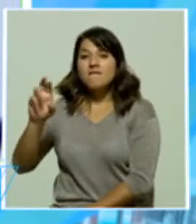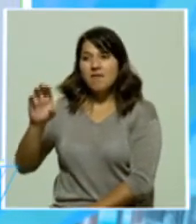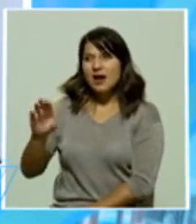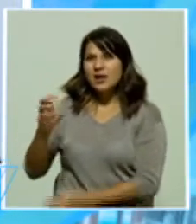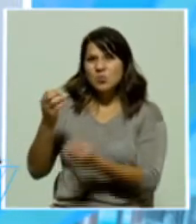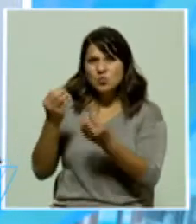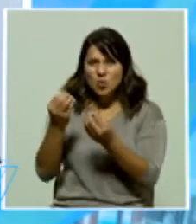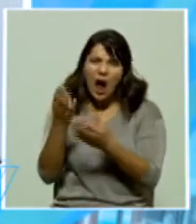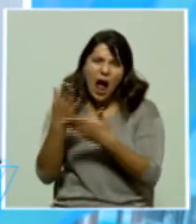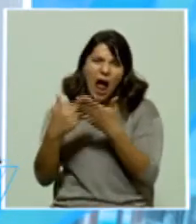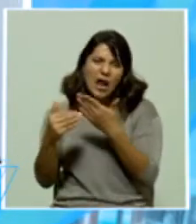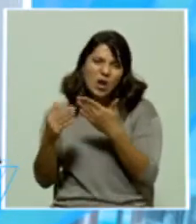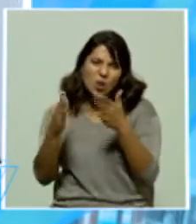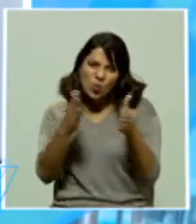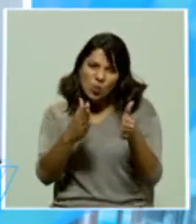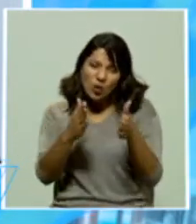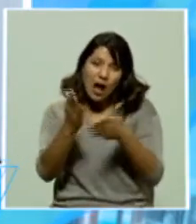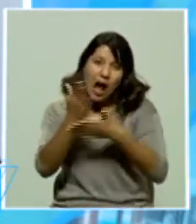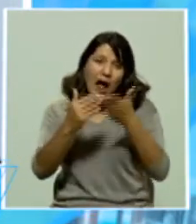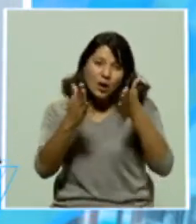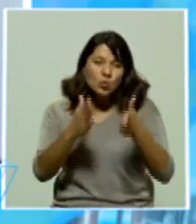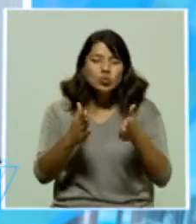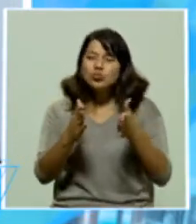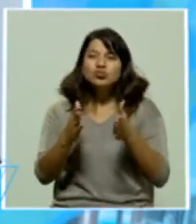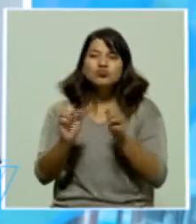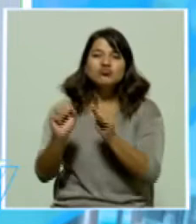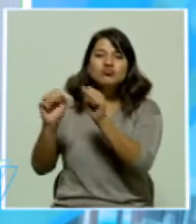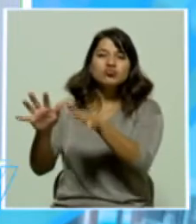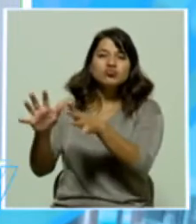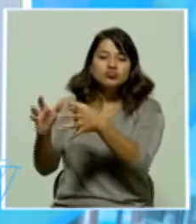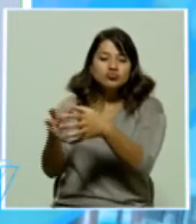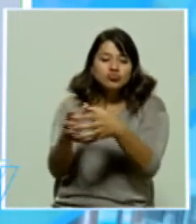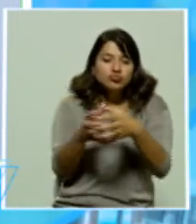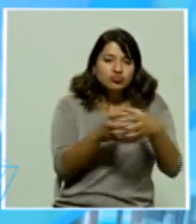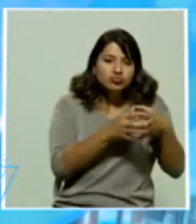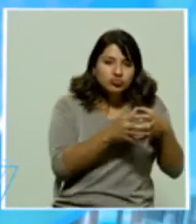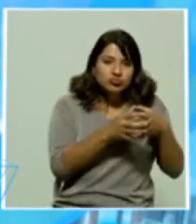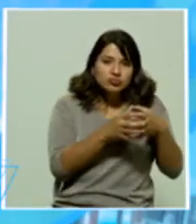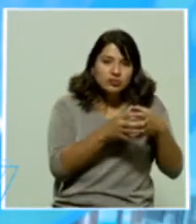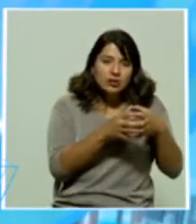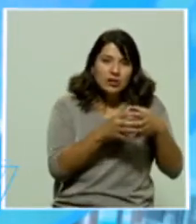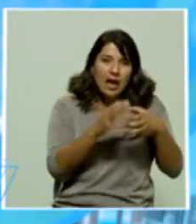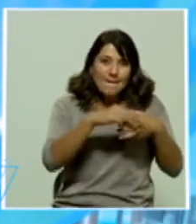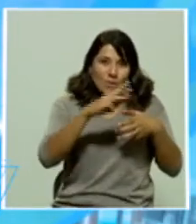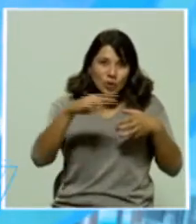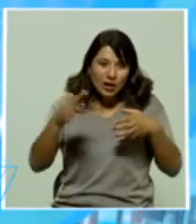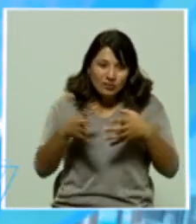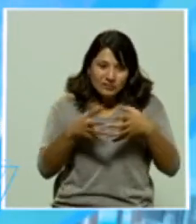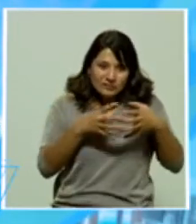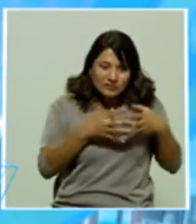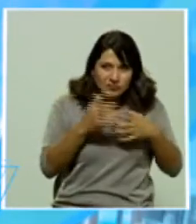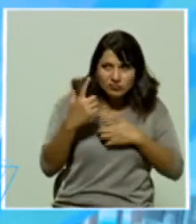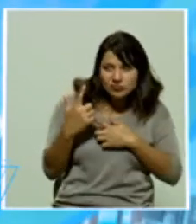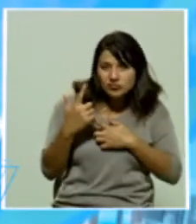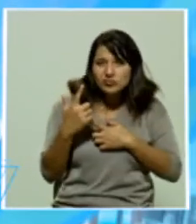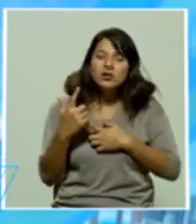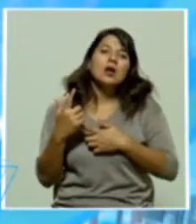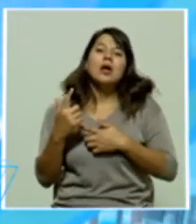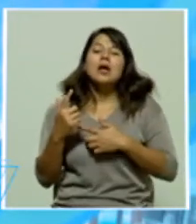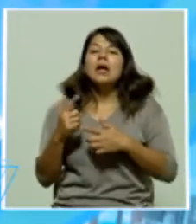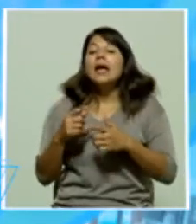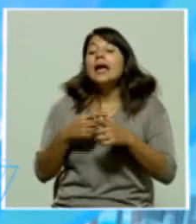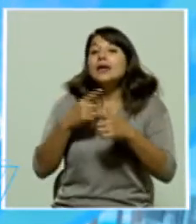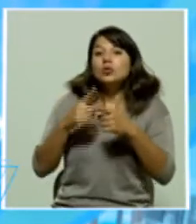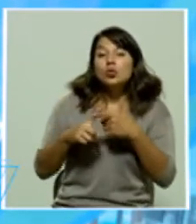monte, pero si vos lo notás, hay una censura mucho más fuerte de la sociedad a esas personas que se salen del acuerdo de paz.